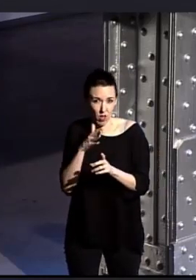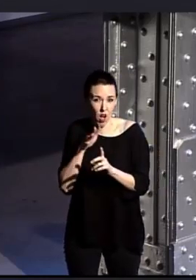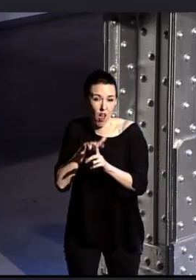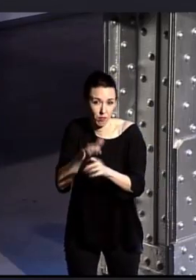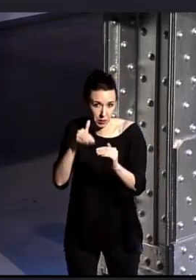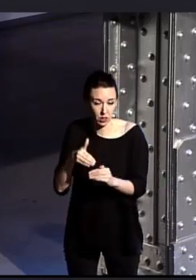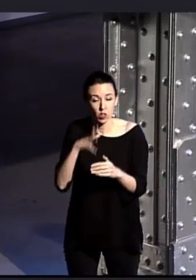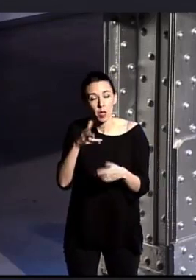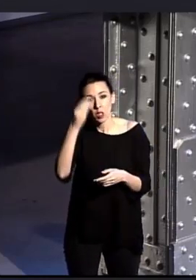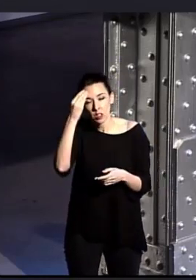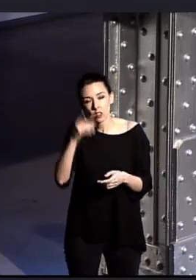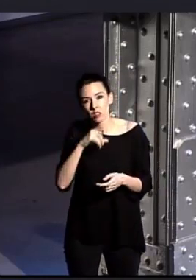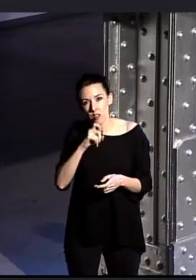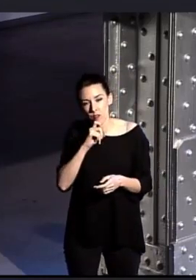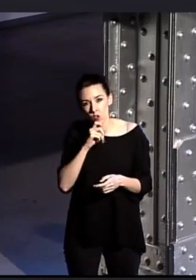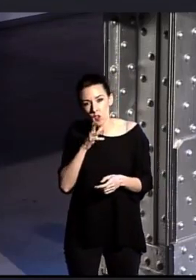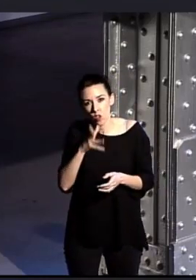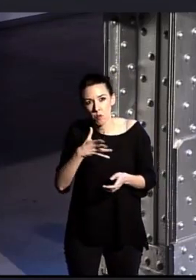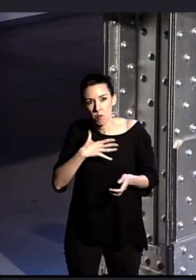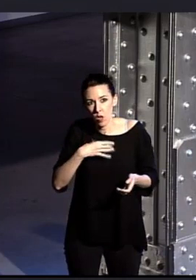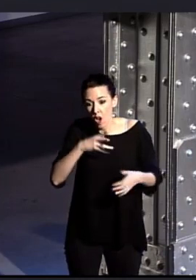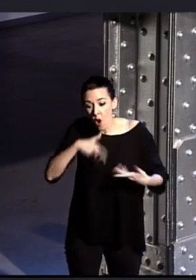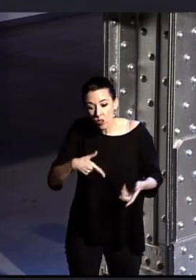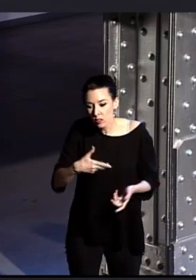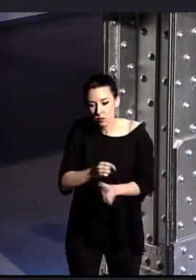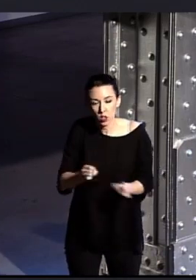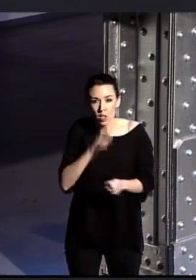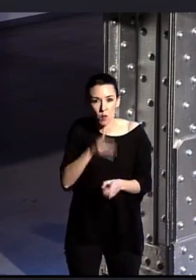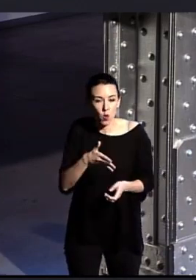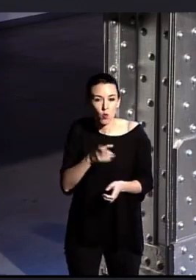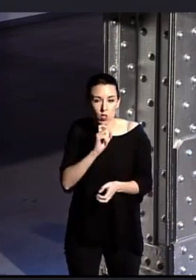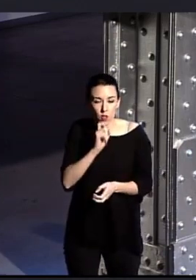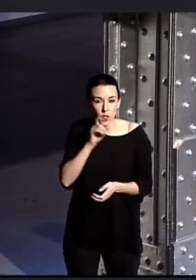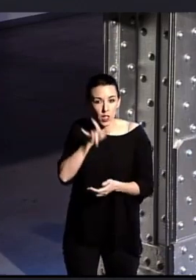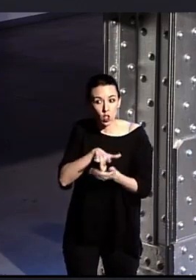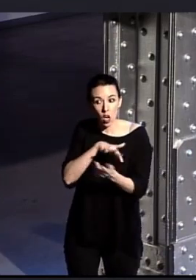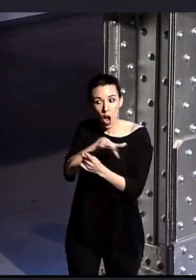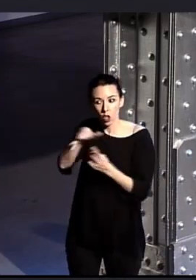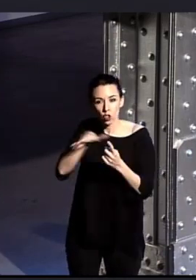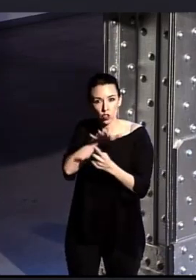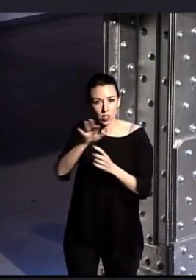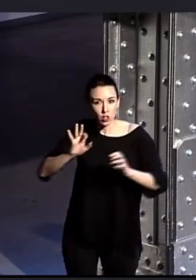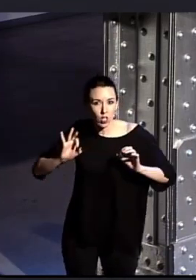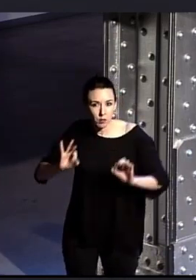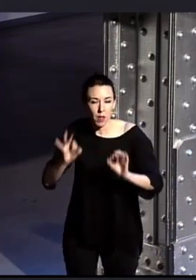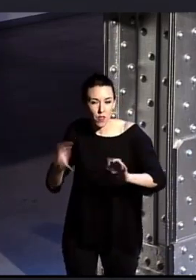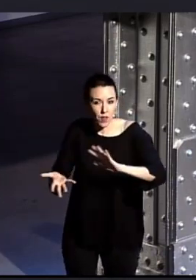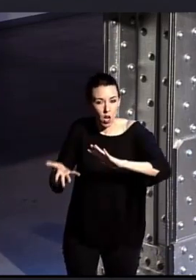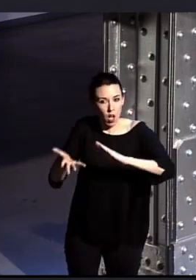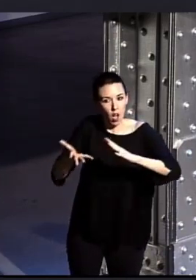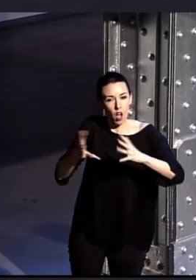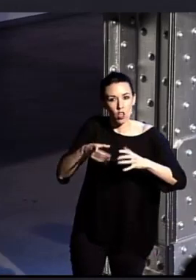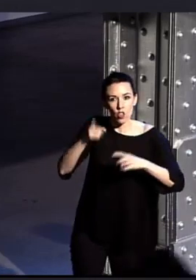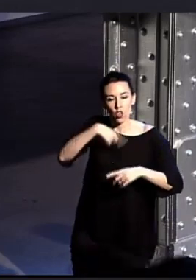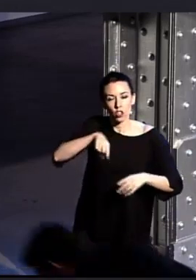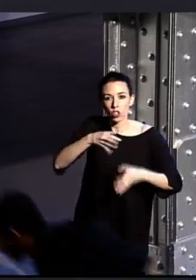pero es difícil, yo creo que tal vez no tenga parangón hoy en día, porque es muy difícil de nuevo llevar ese contexto tan específico donde nosotros